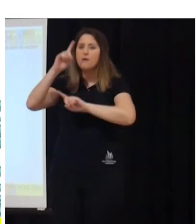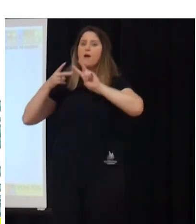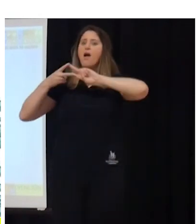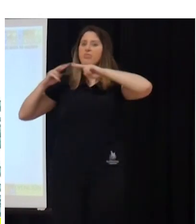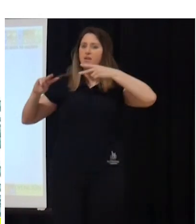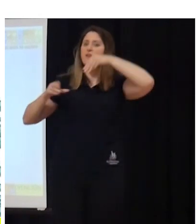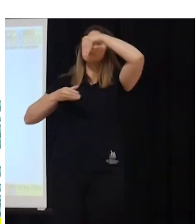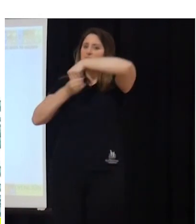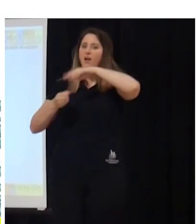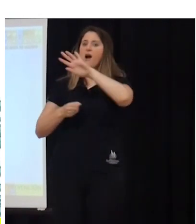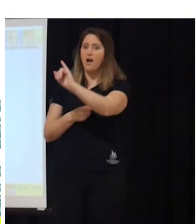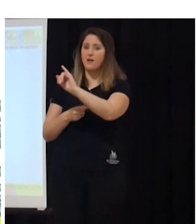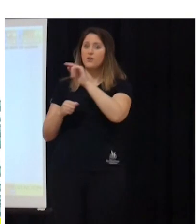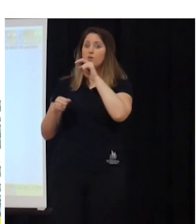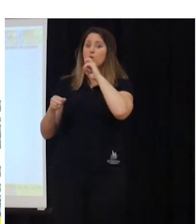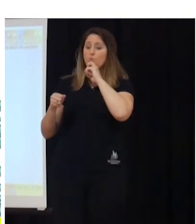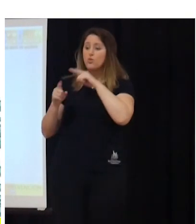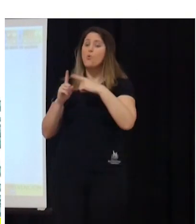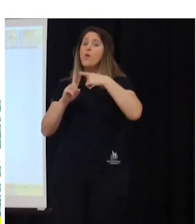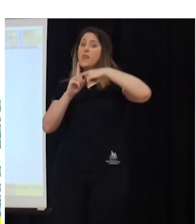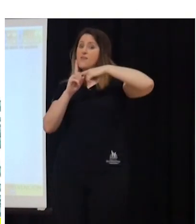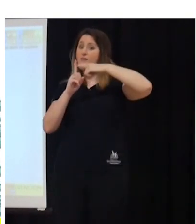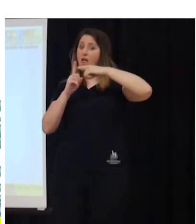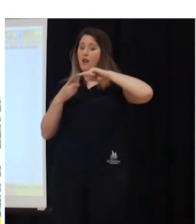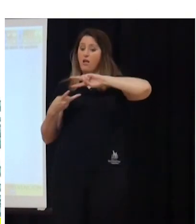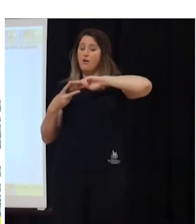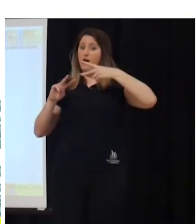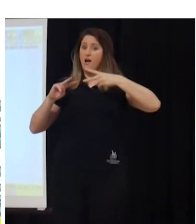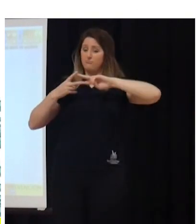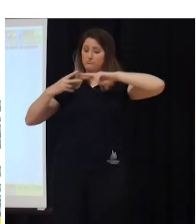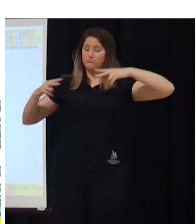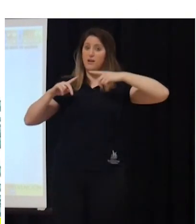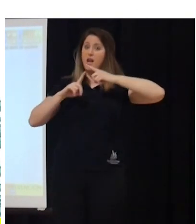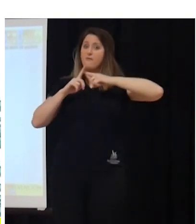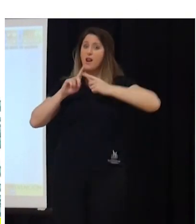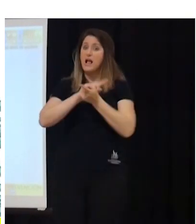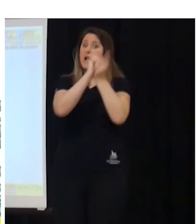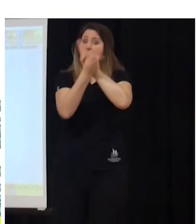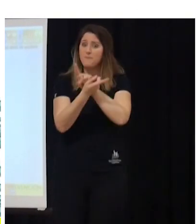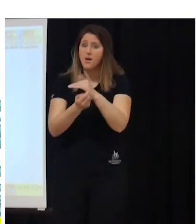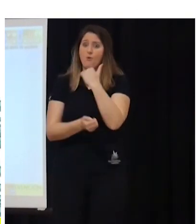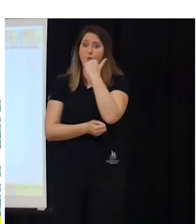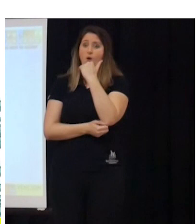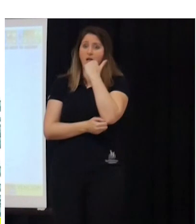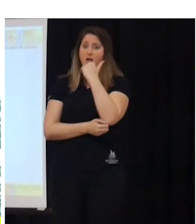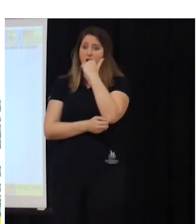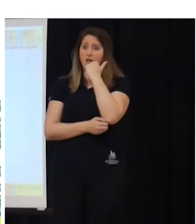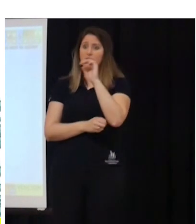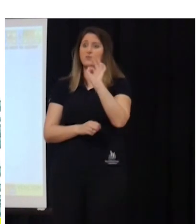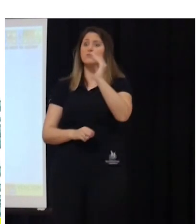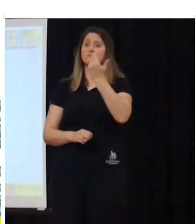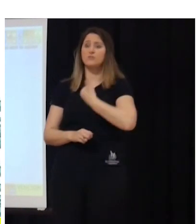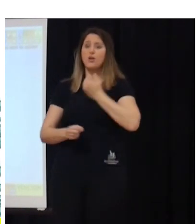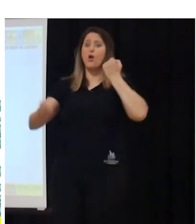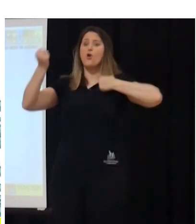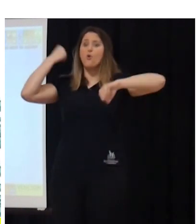ahí. Cuando se altera uno de los genes, que son los que establecen cómo se tiene que